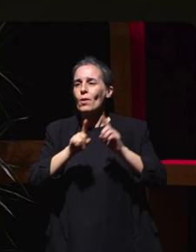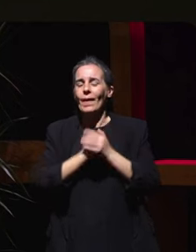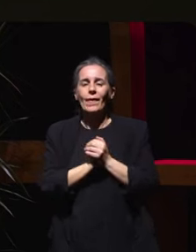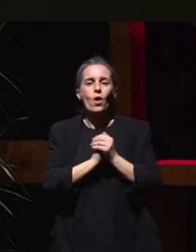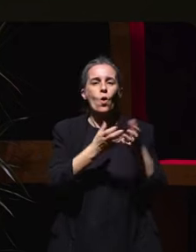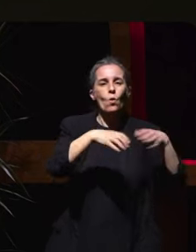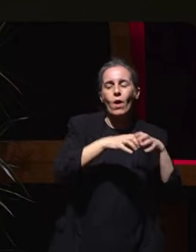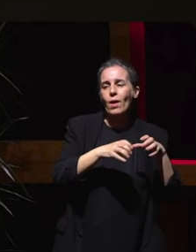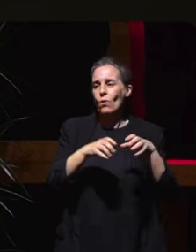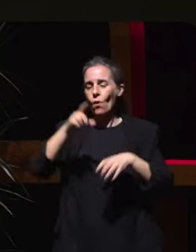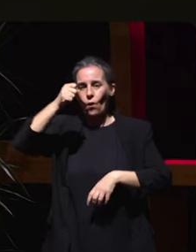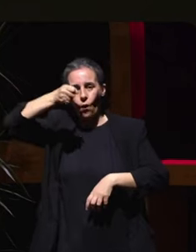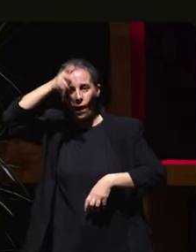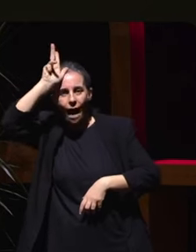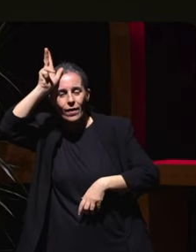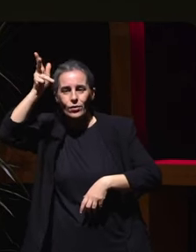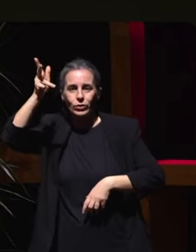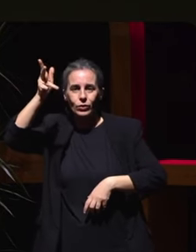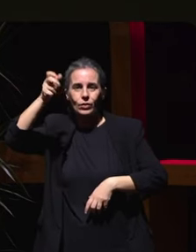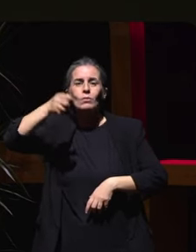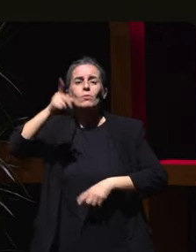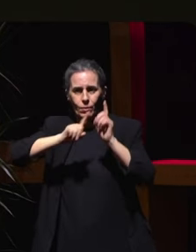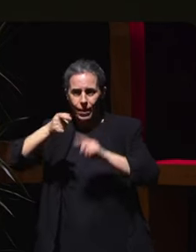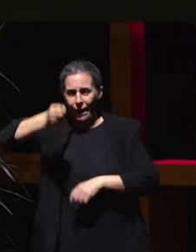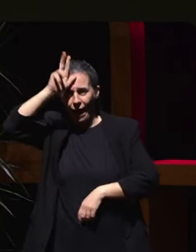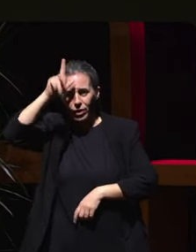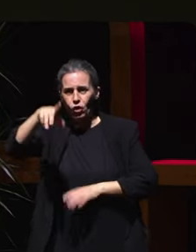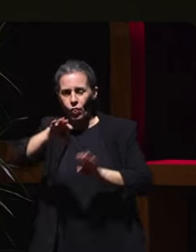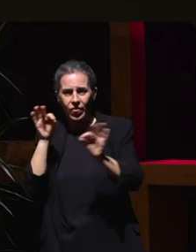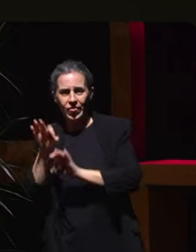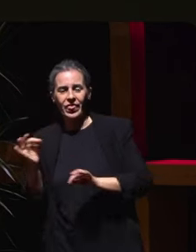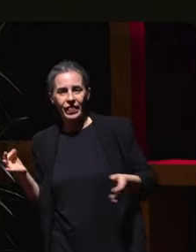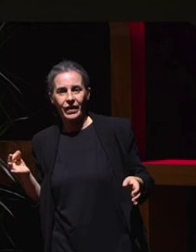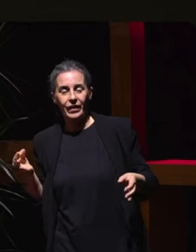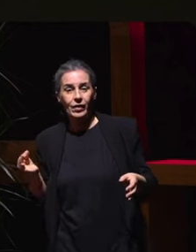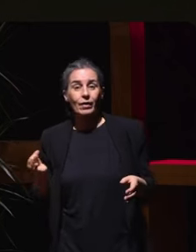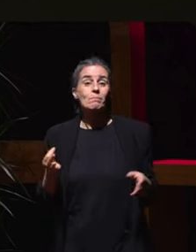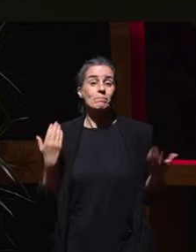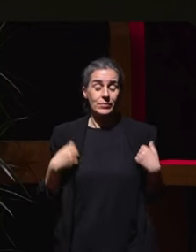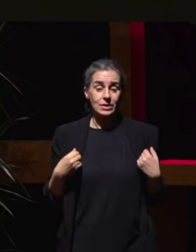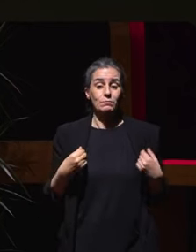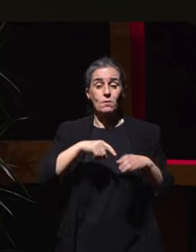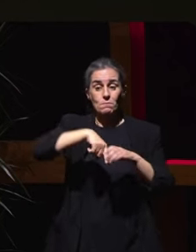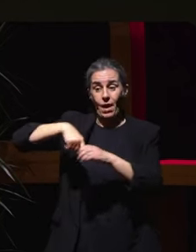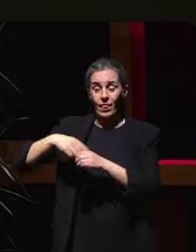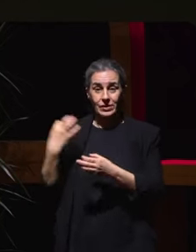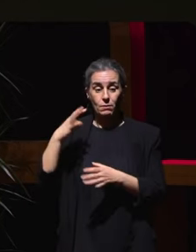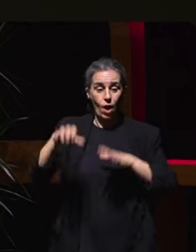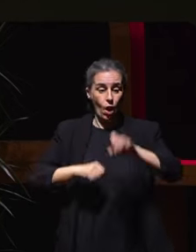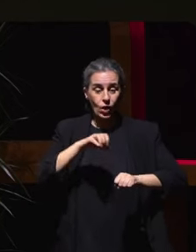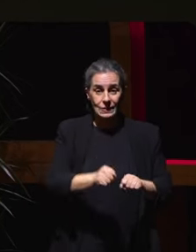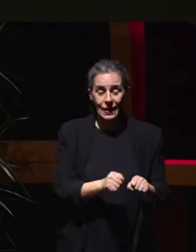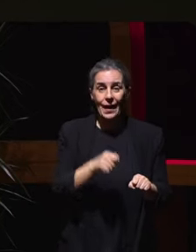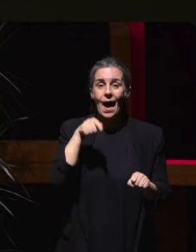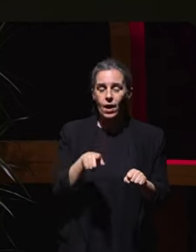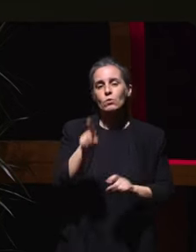El problema es el gallo, que es el que está decidiendo. Y las plazas que hay que conquistar, como decía una de ellas, ahí está el problema. Ya